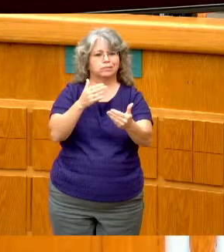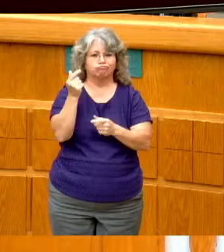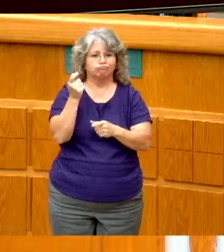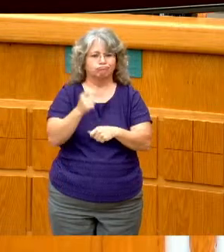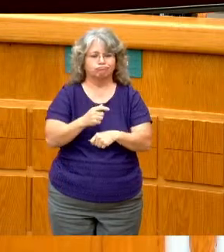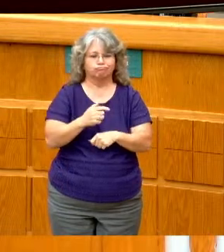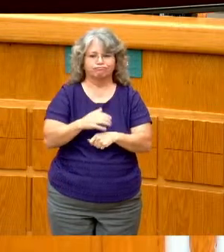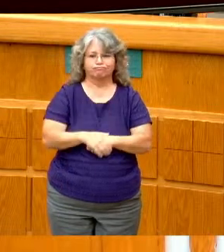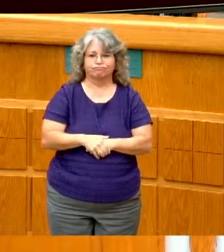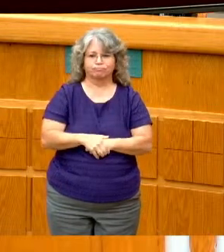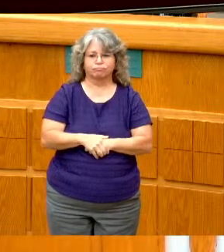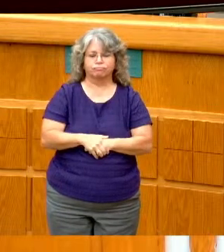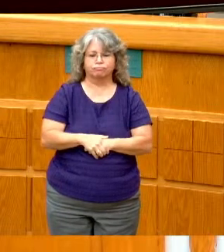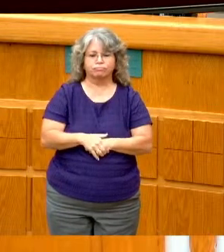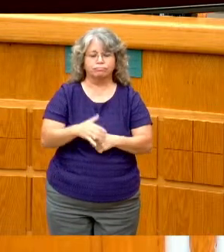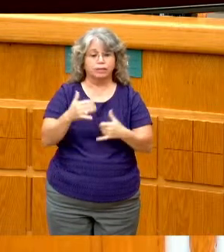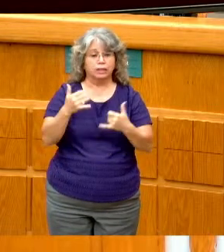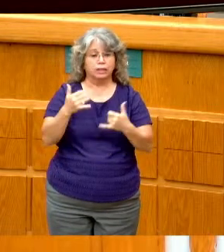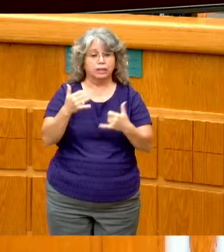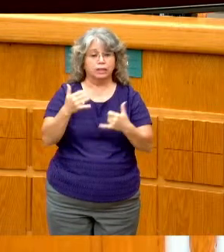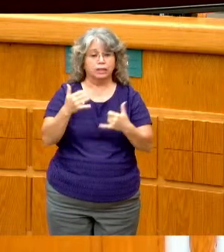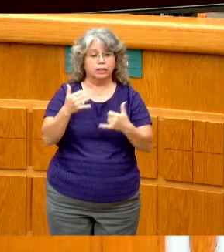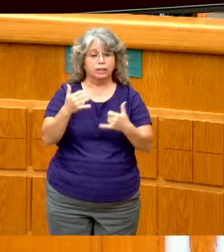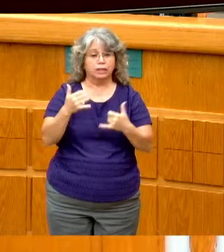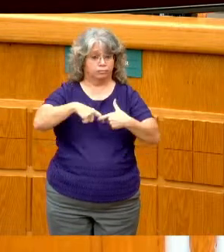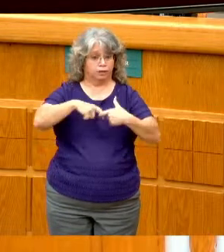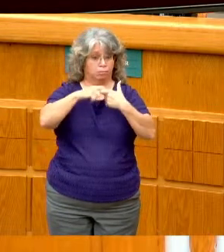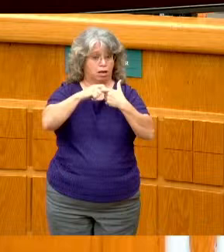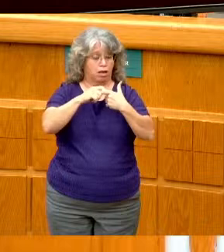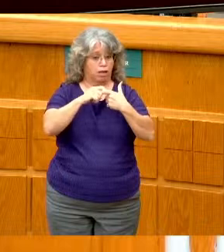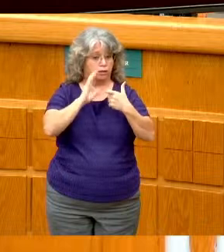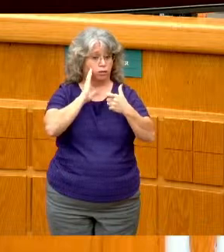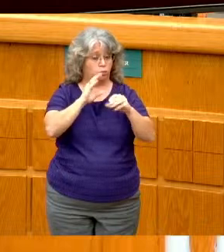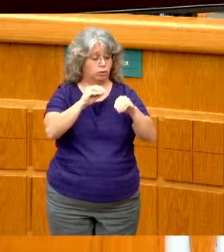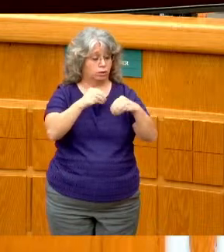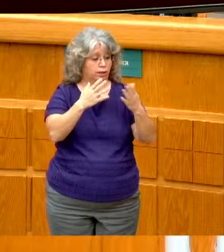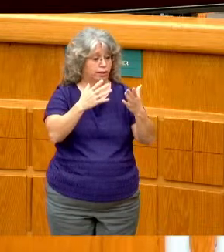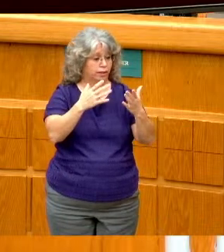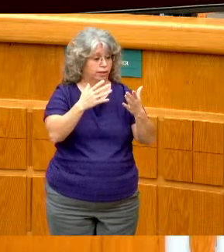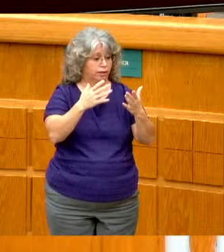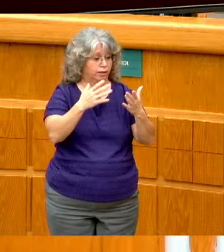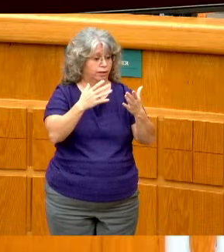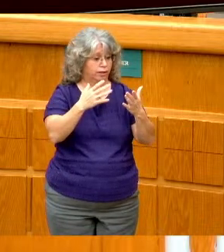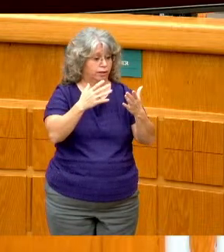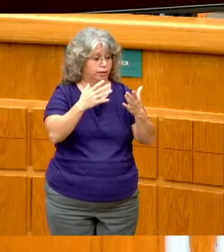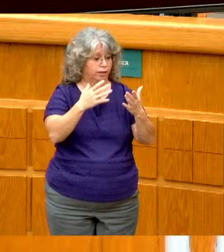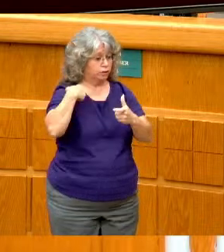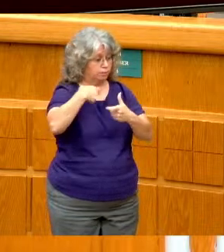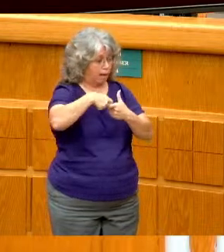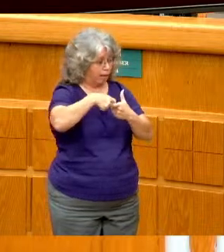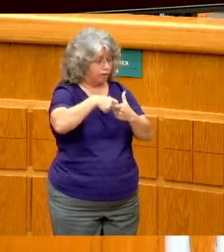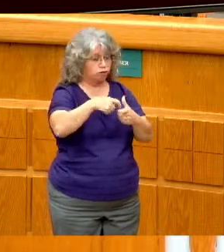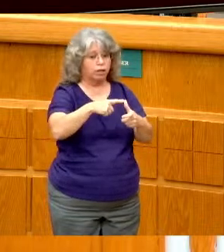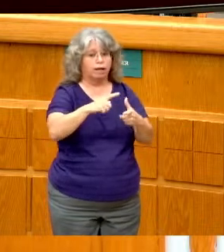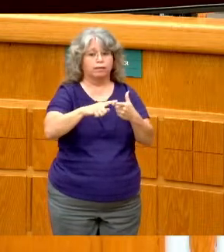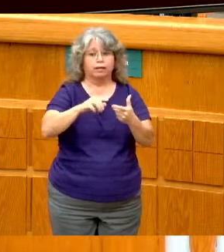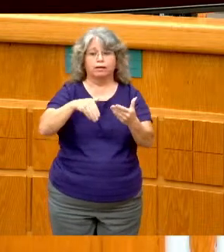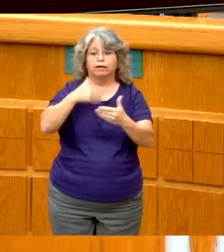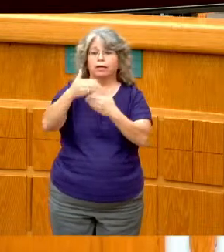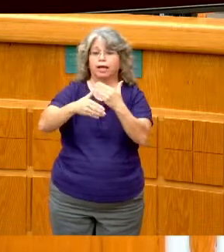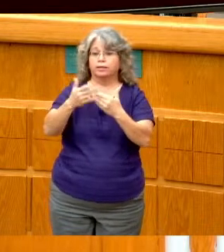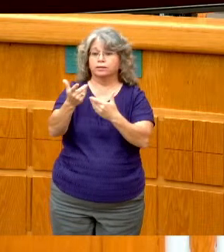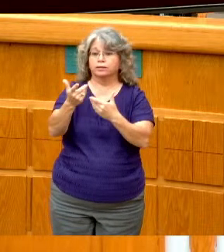now I will pause, and we'll have a brief Spanish translation, and then we will hear from our county judge.